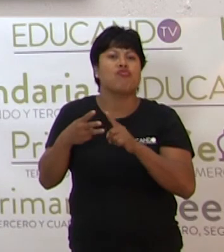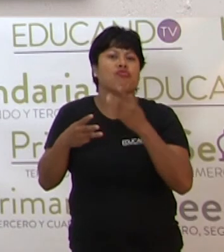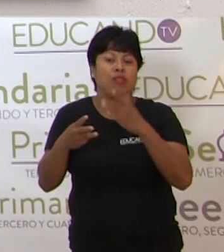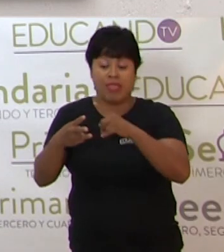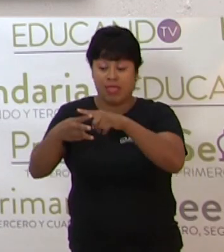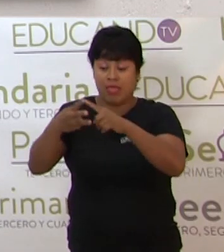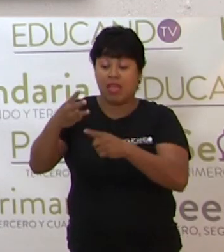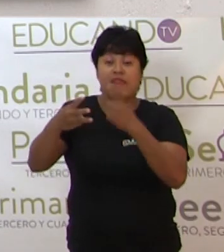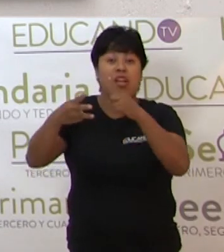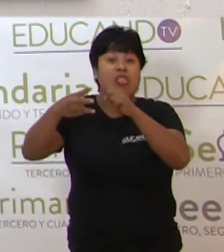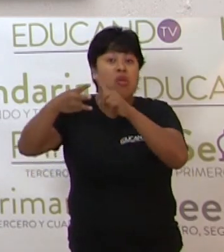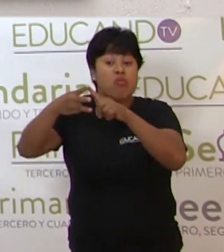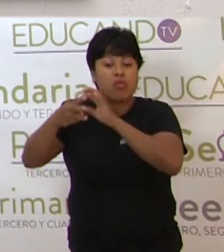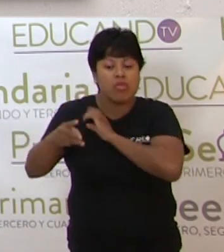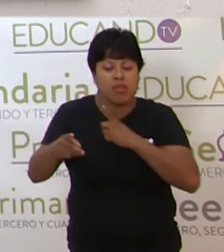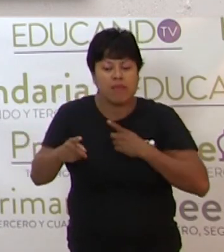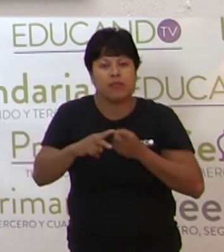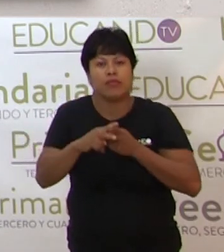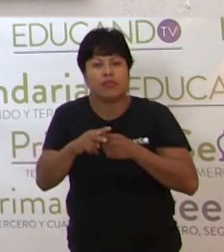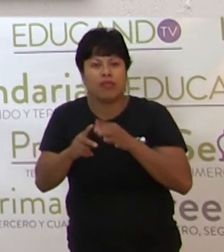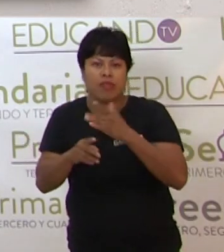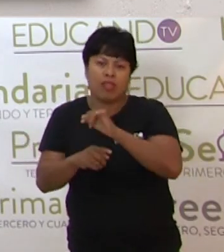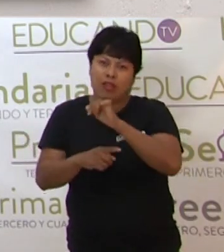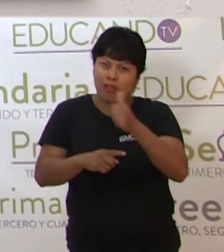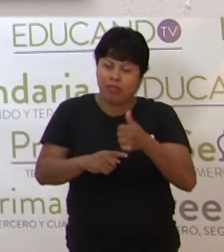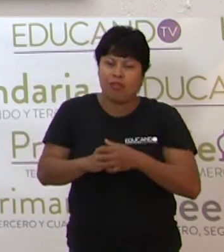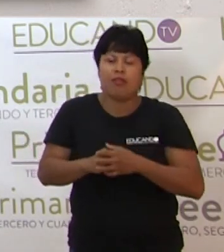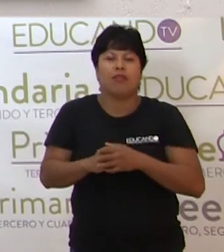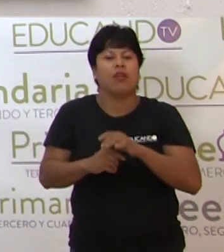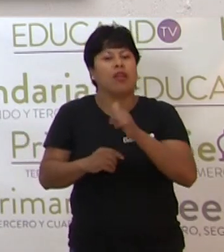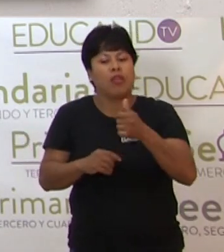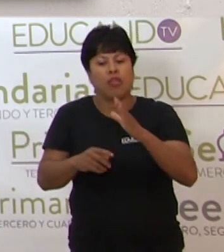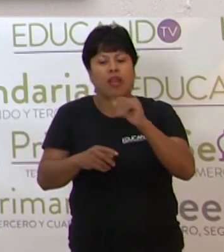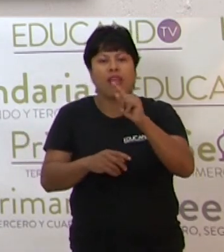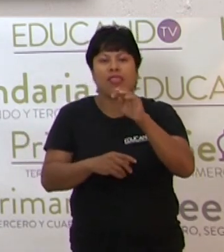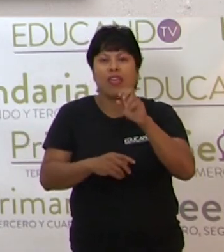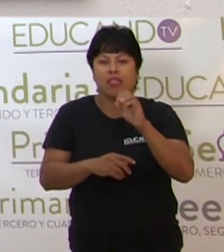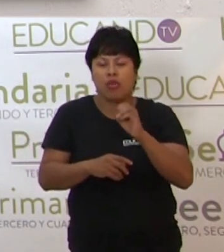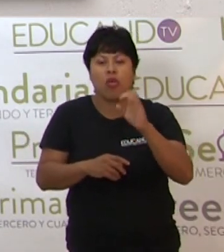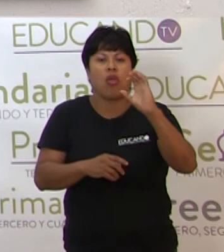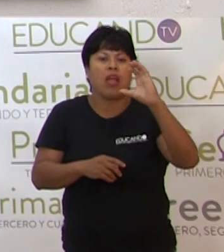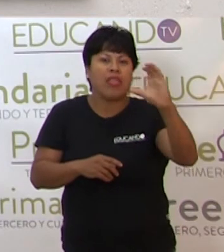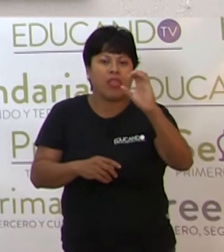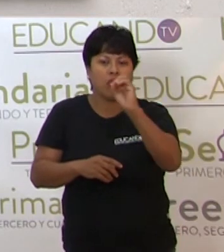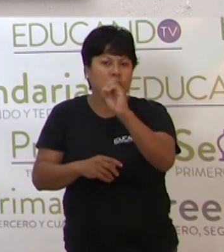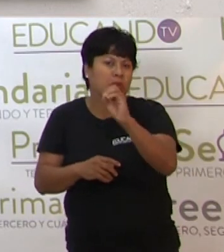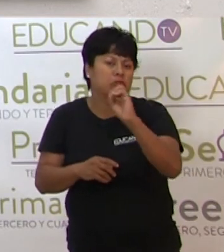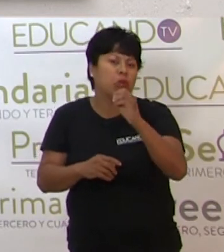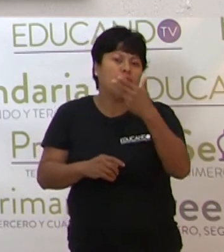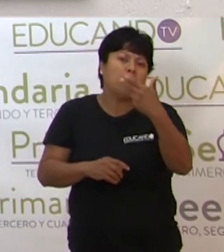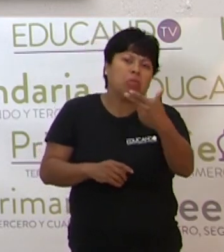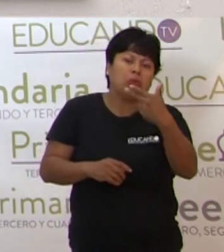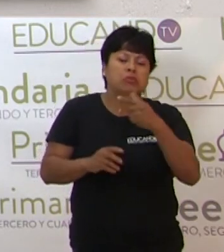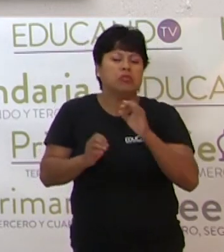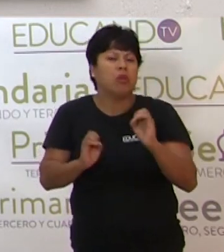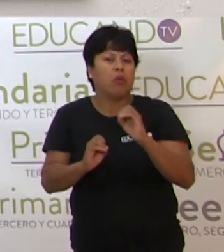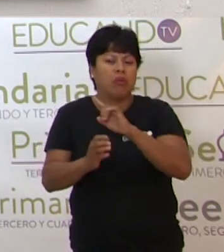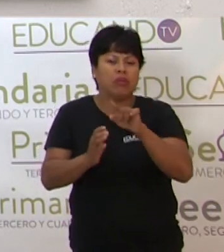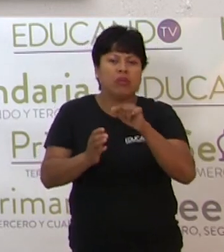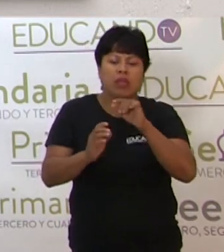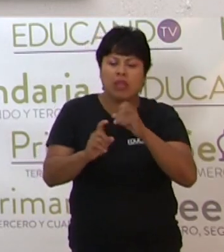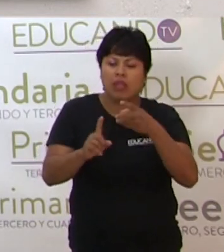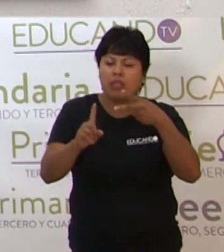Forzosamente tenemos que calcular el otro lado, el otro cateto, ya sea el cateto o la hipotenusa del triángulo